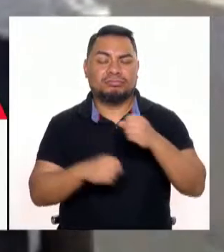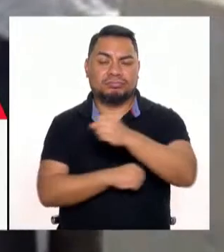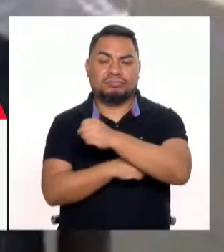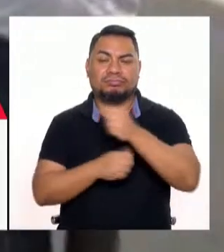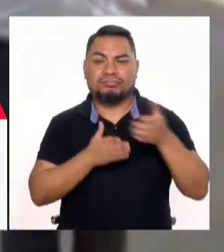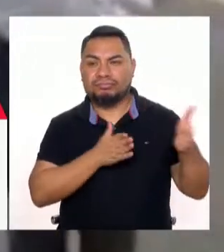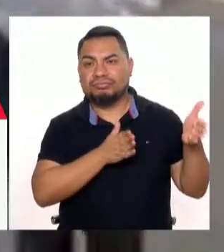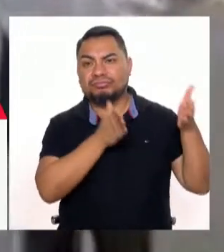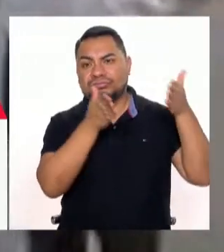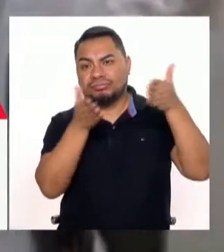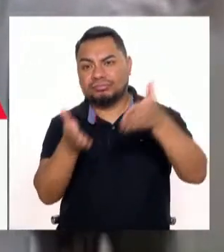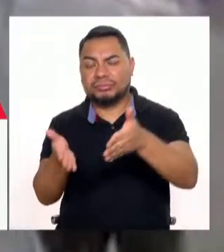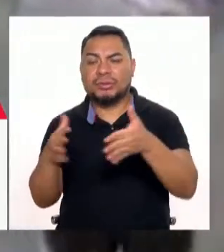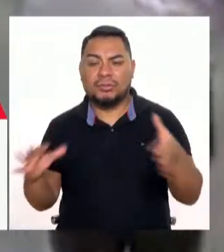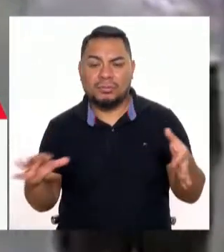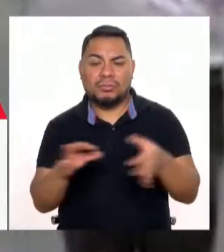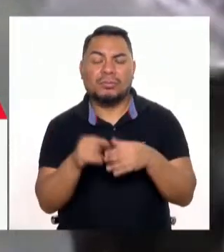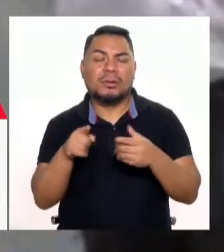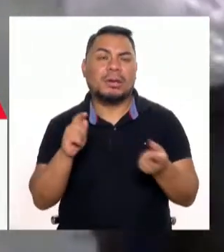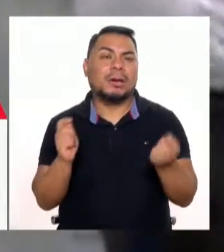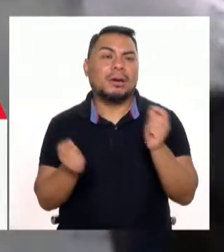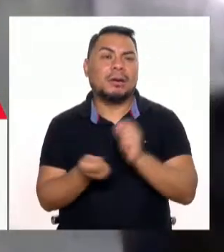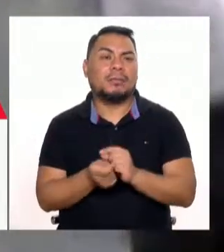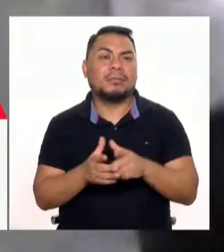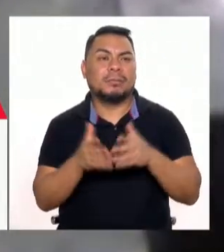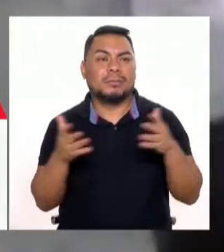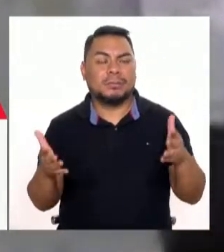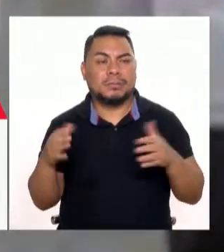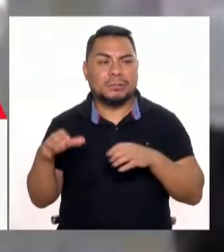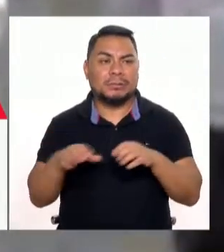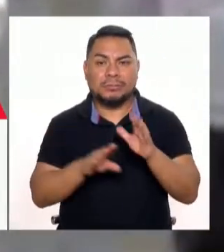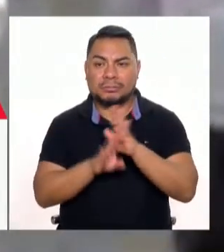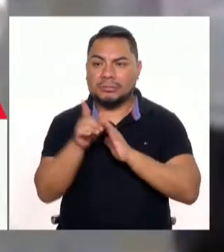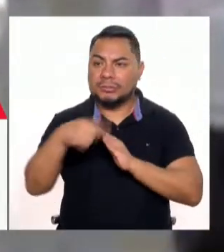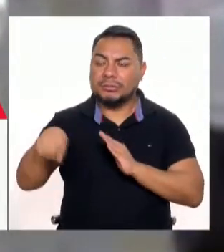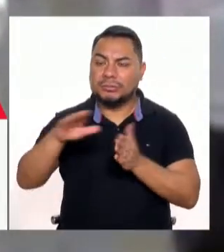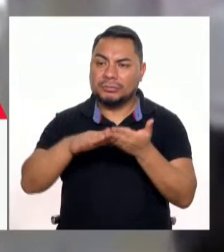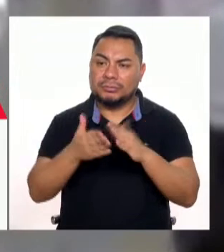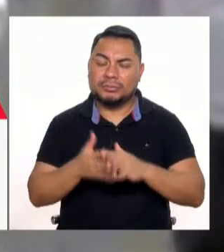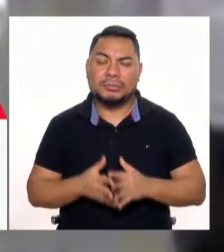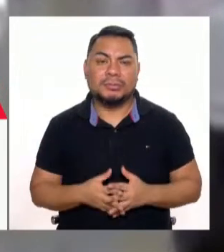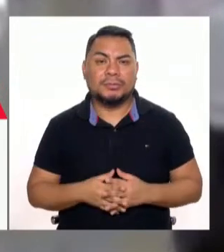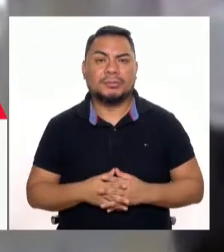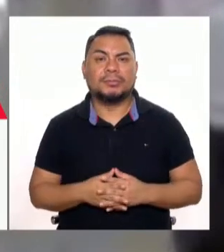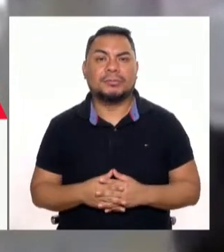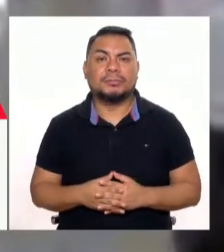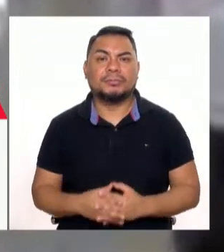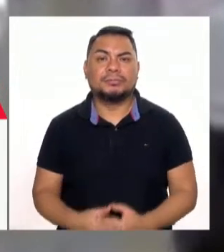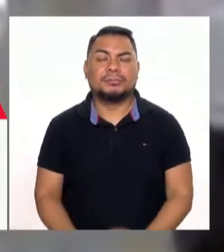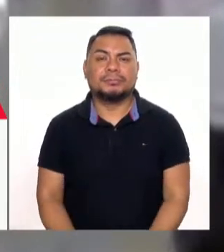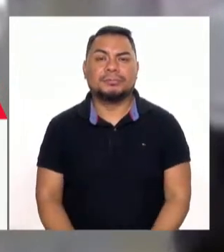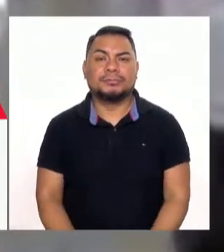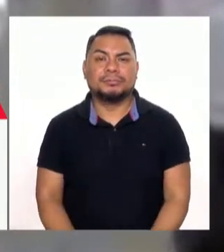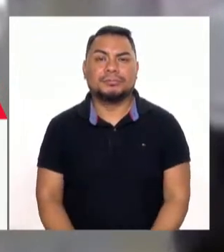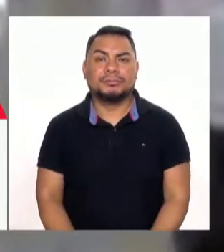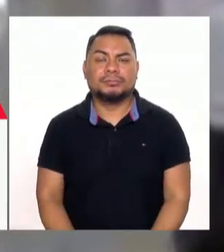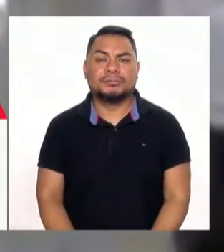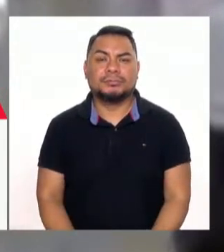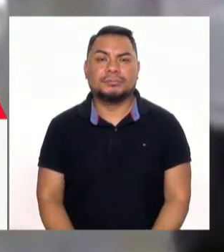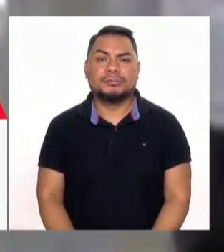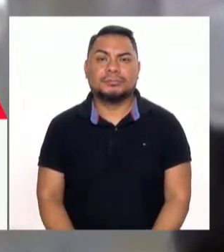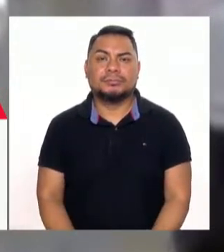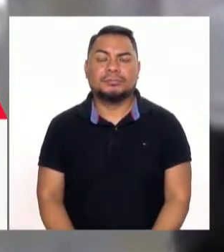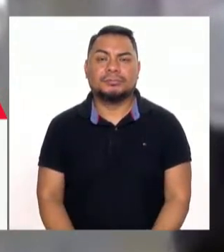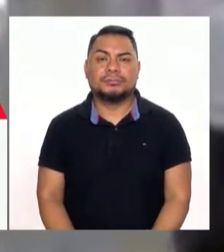que significa un cambio radical en el desarrollo de ustedes de los todas las personas que transitan diariamente por acá